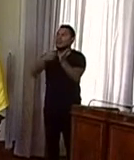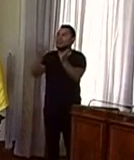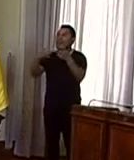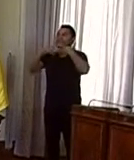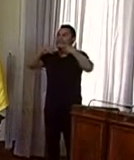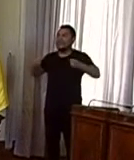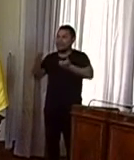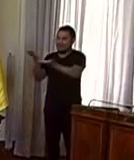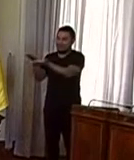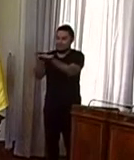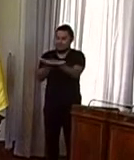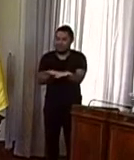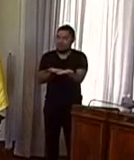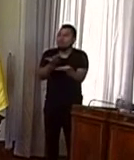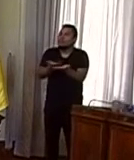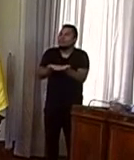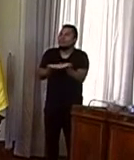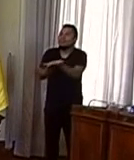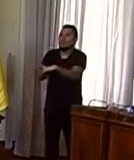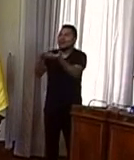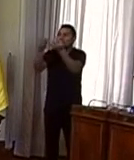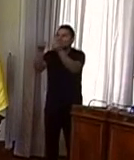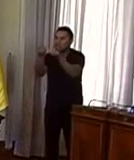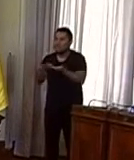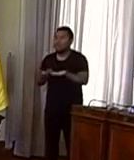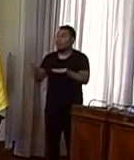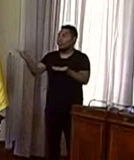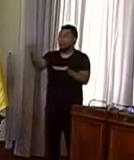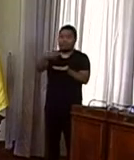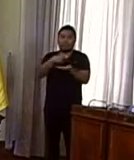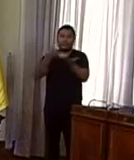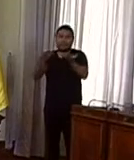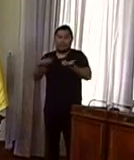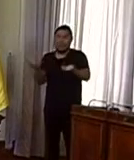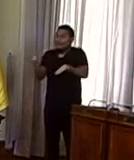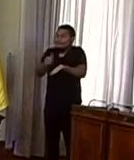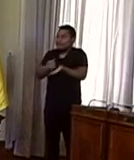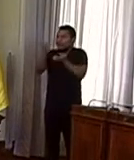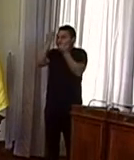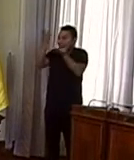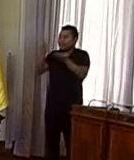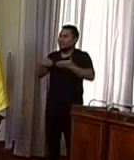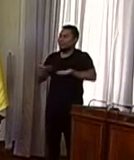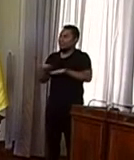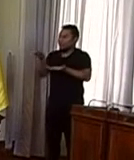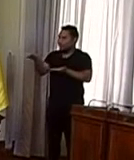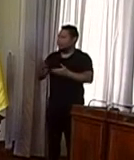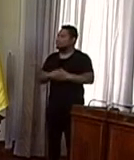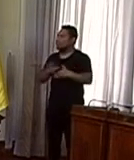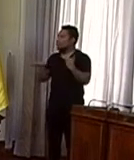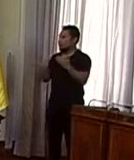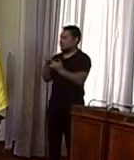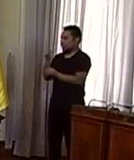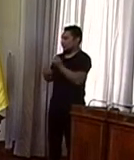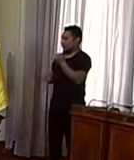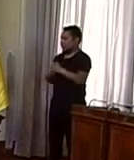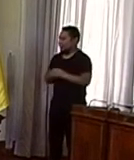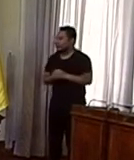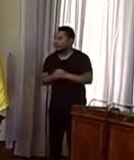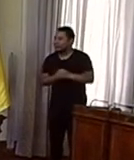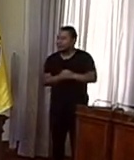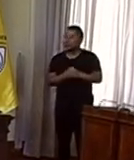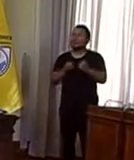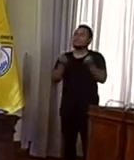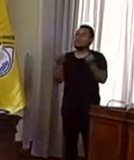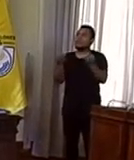Secretaría General si algún miembro del Consejo Municipal quisiera tener mayor información al respecto. Es todo, señor alcalde. Muy bien,